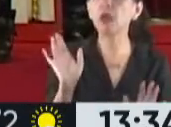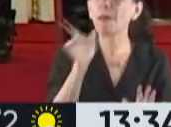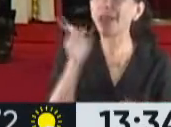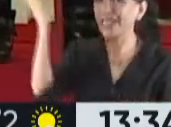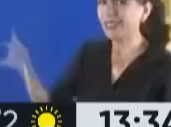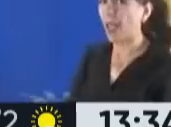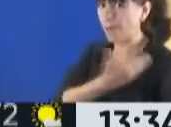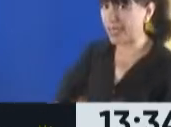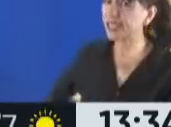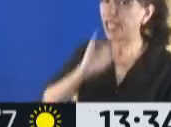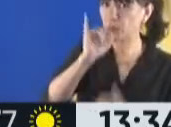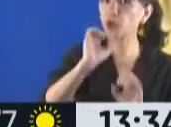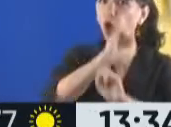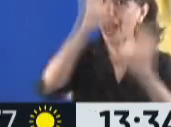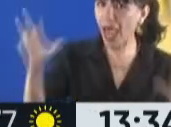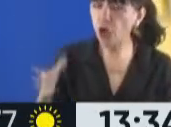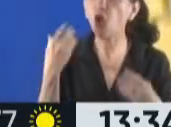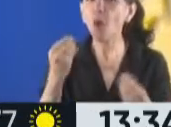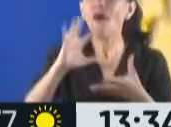Unión Europea en el Mercosur,